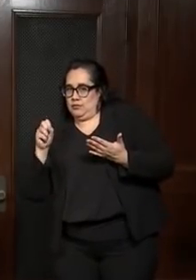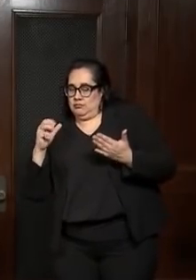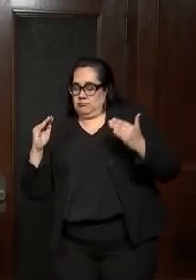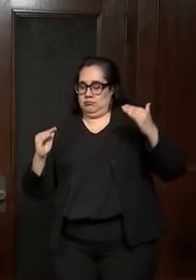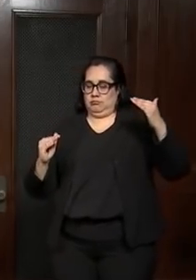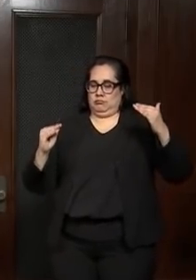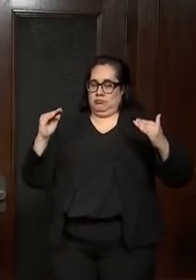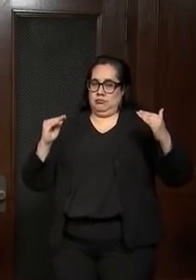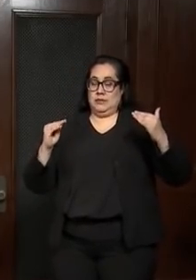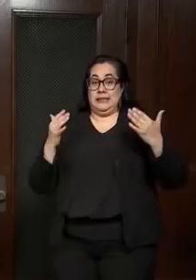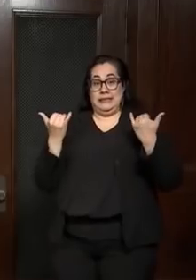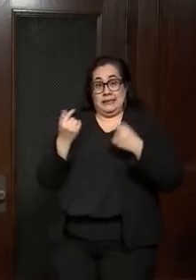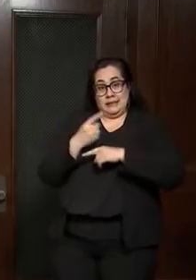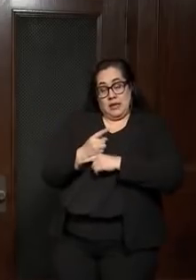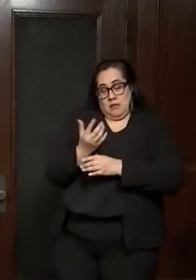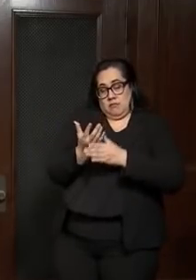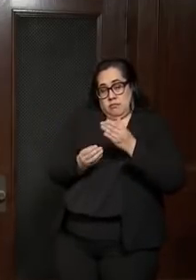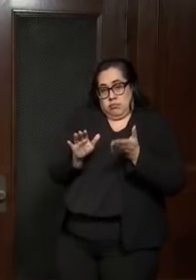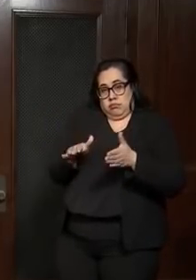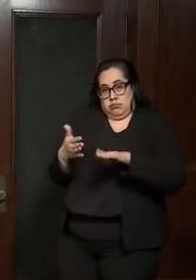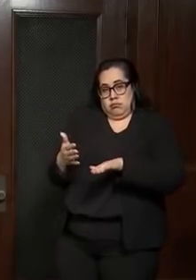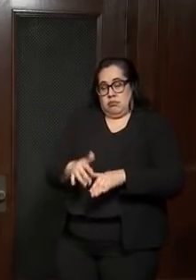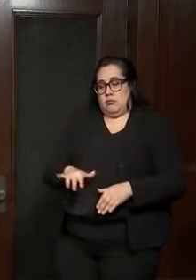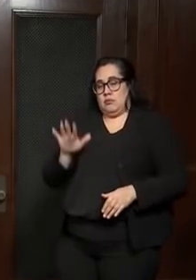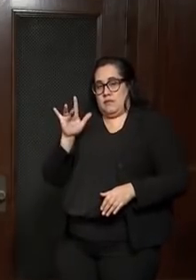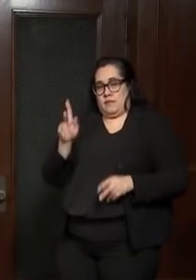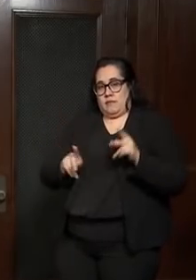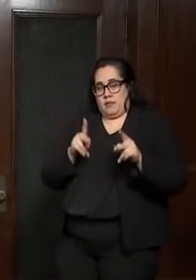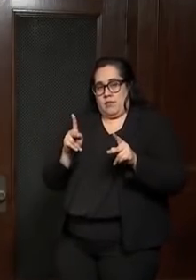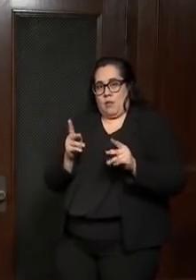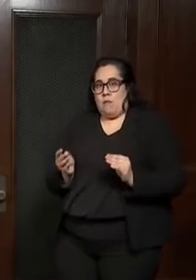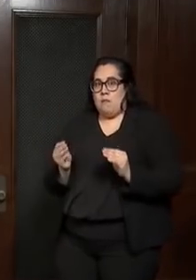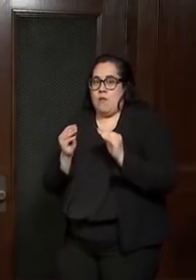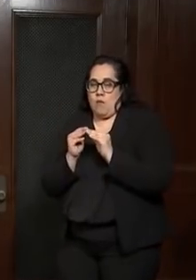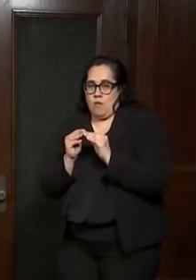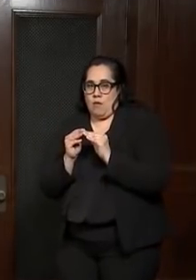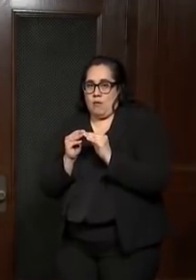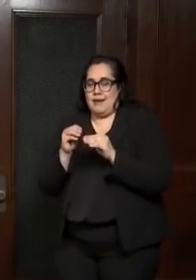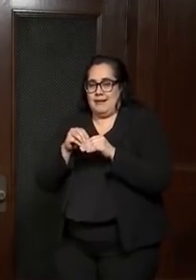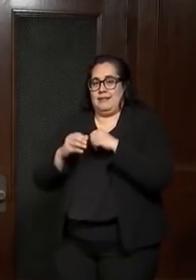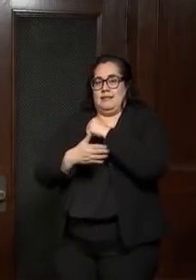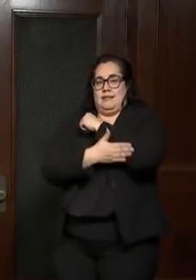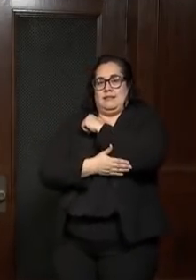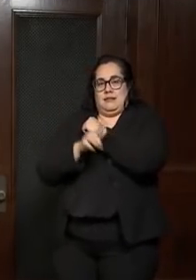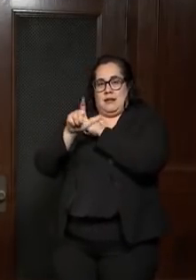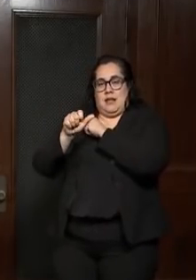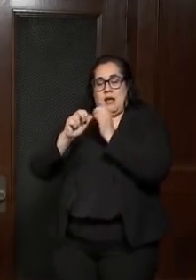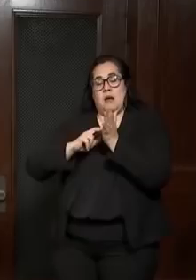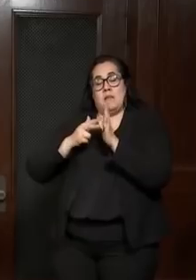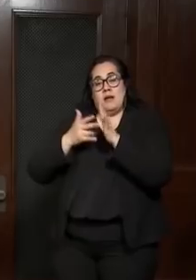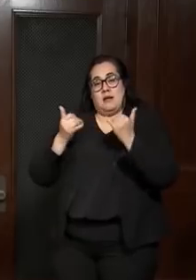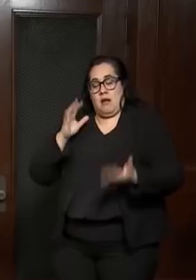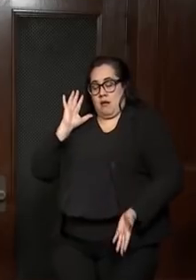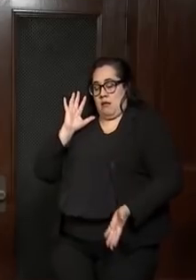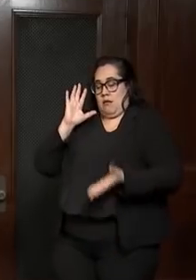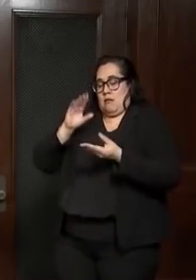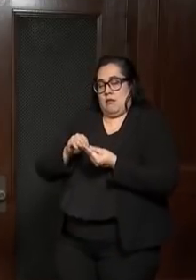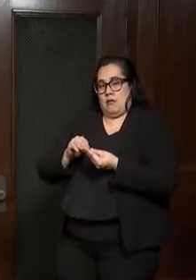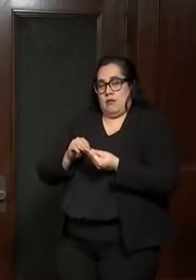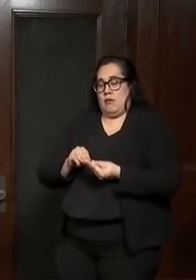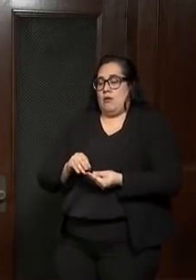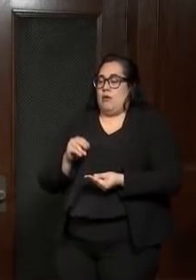Y hoy fallecieron 25 personas más en el condado, llegando a un total